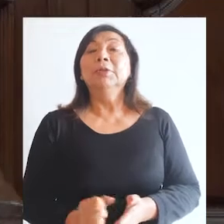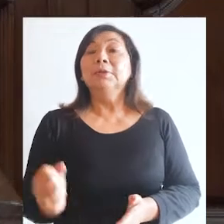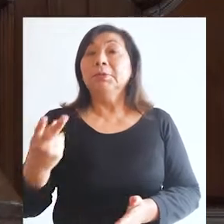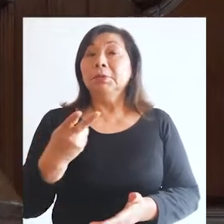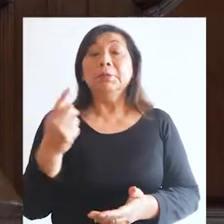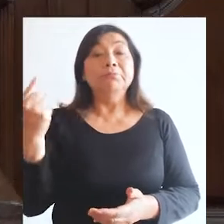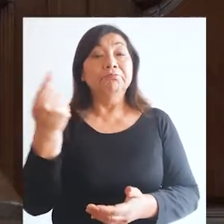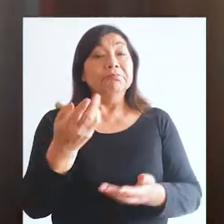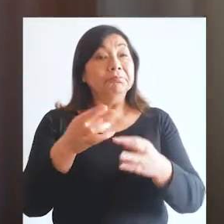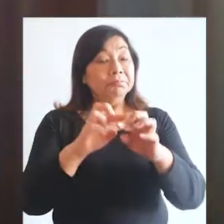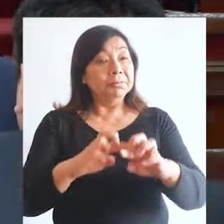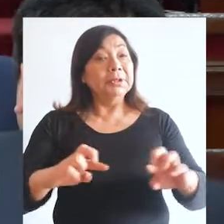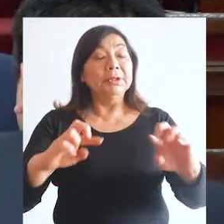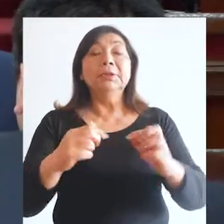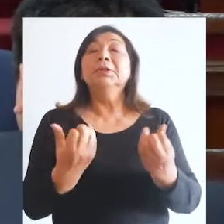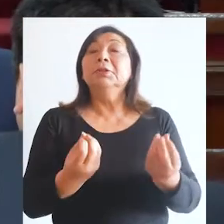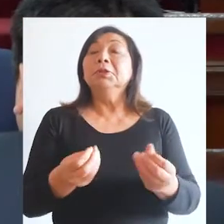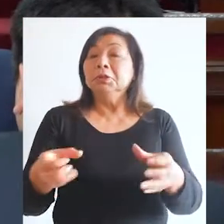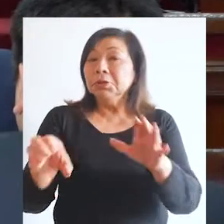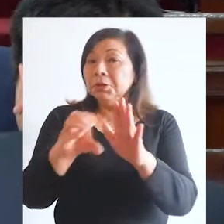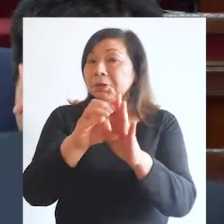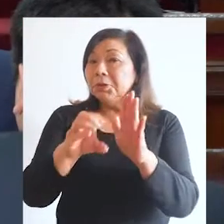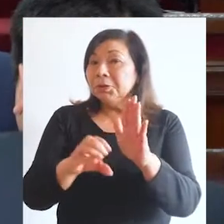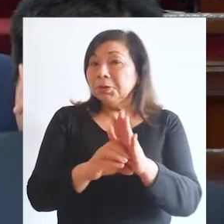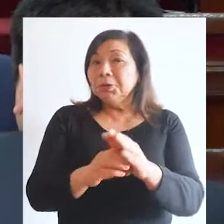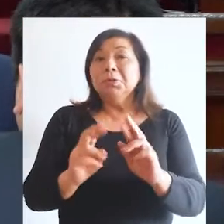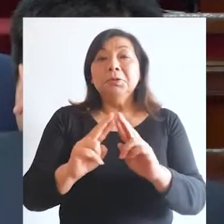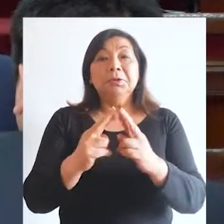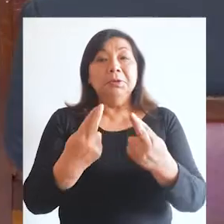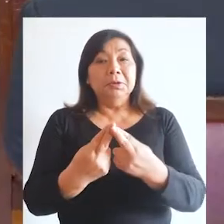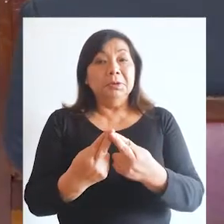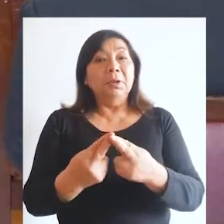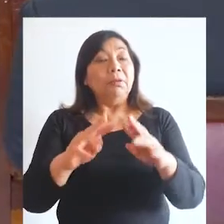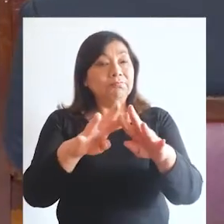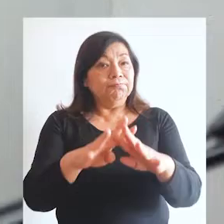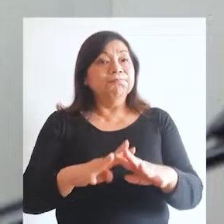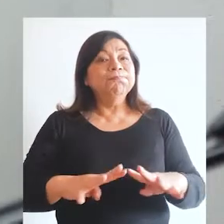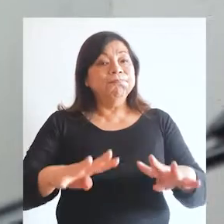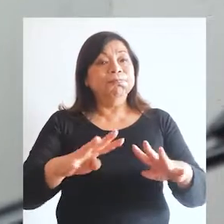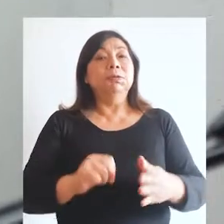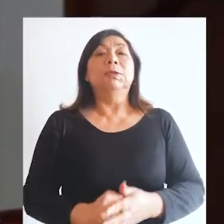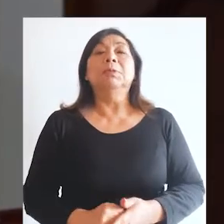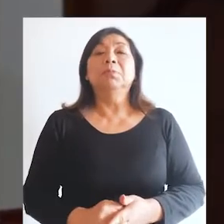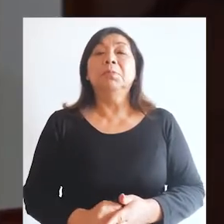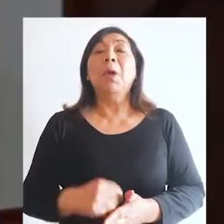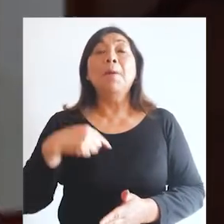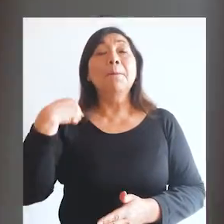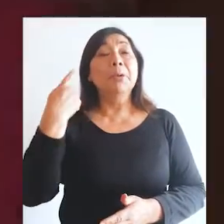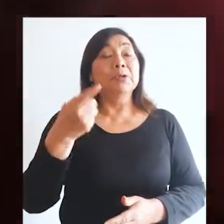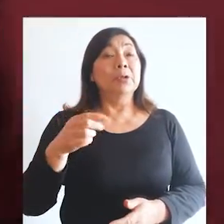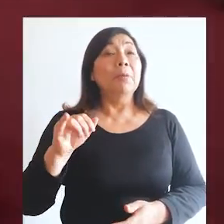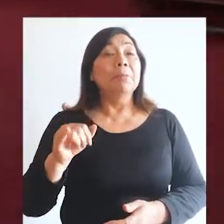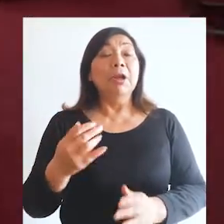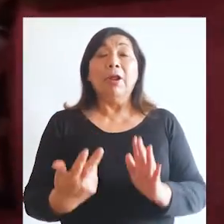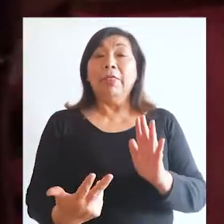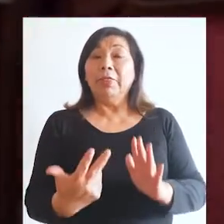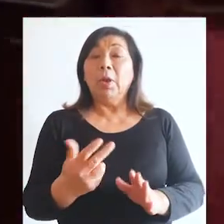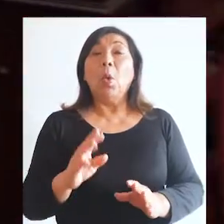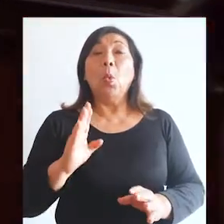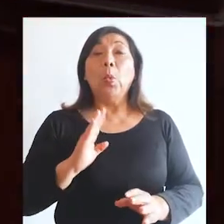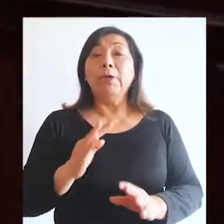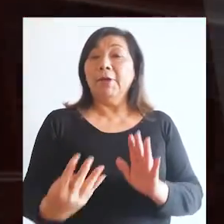la sala segunda y el pleno del tribunal constitucional sesionarán en audiencias públicas el próximo